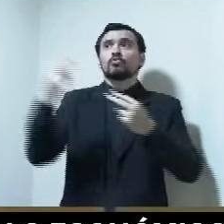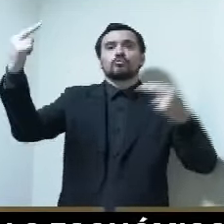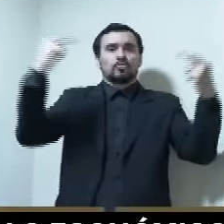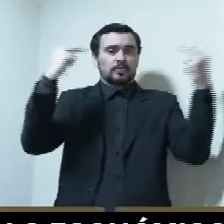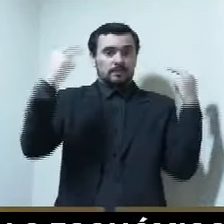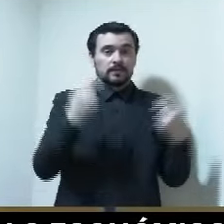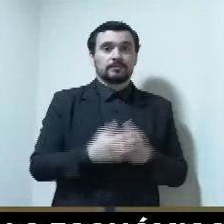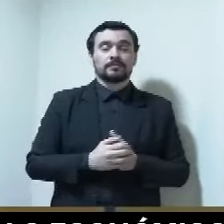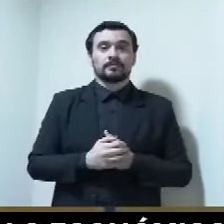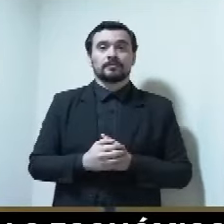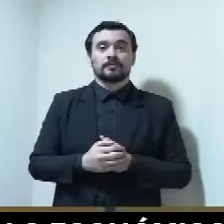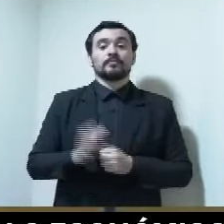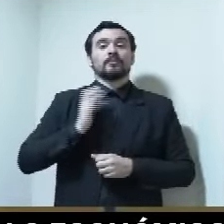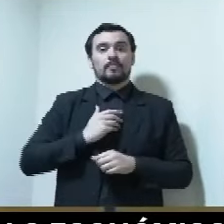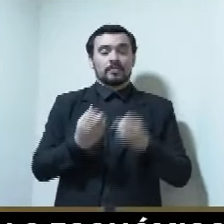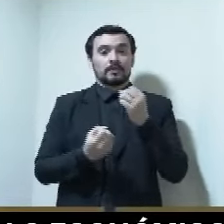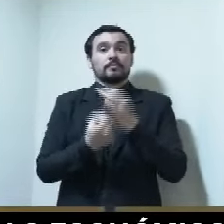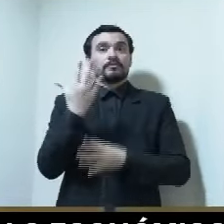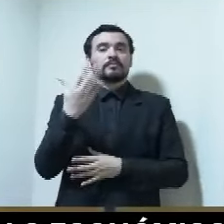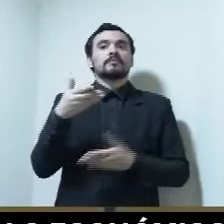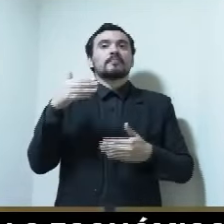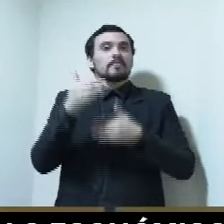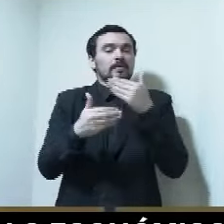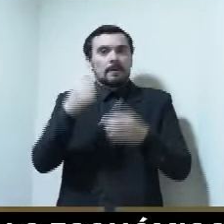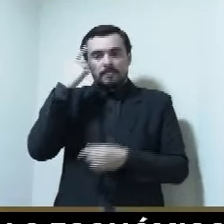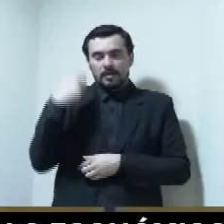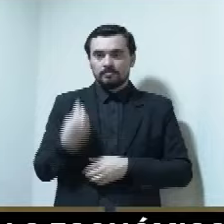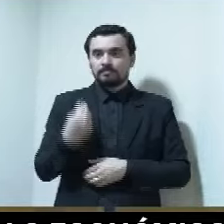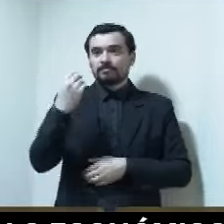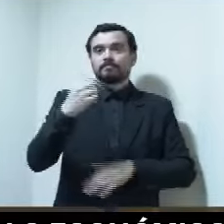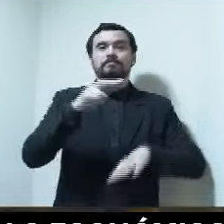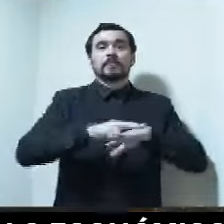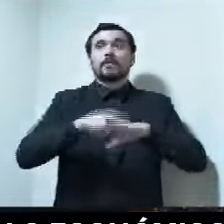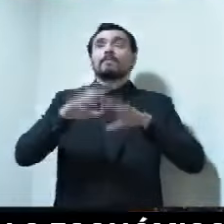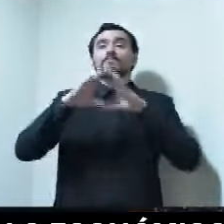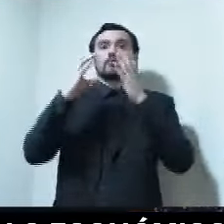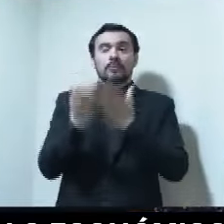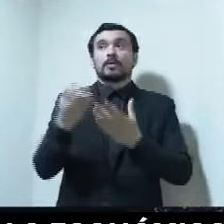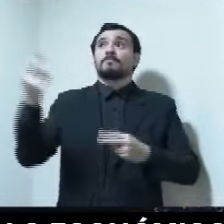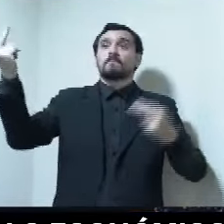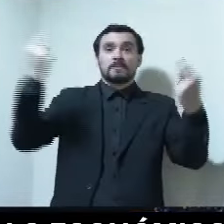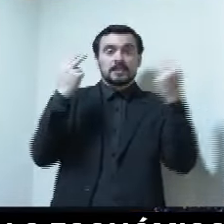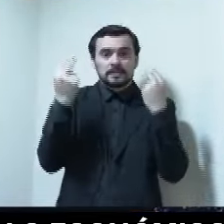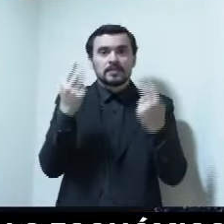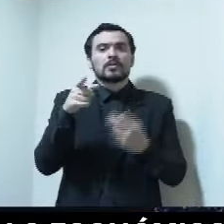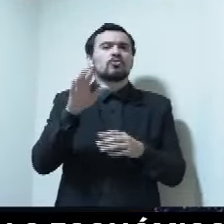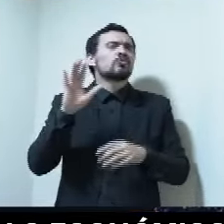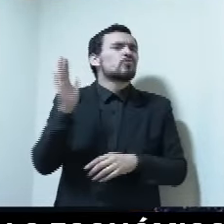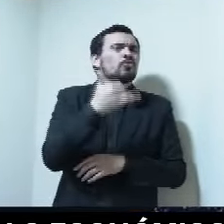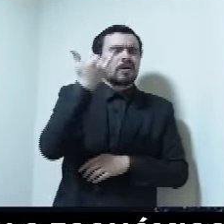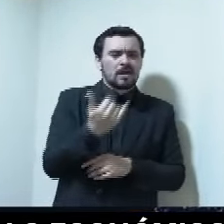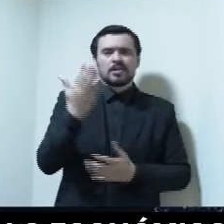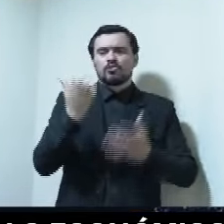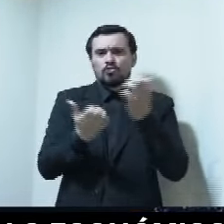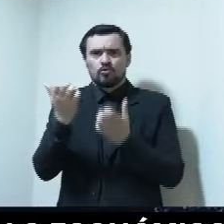observando. Iniciamos una fuerte campaña para posicionar al país en el mundo y visibilizar todo su potencial